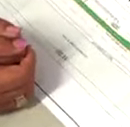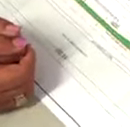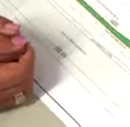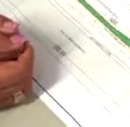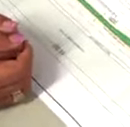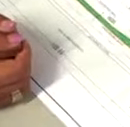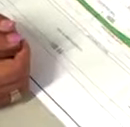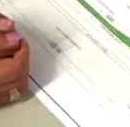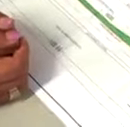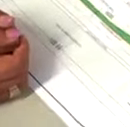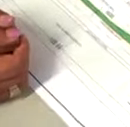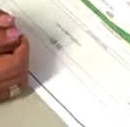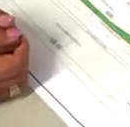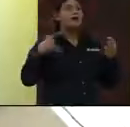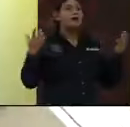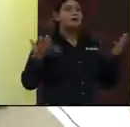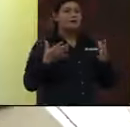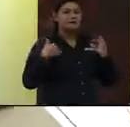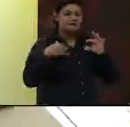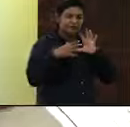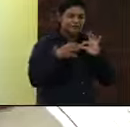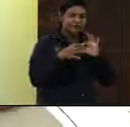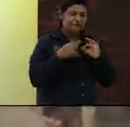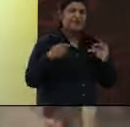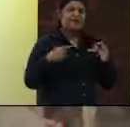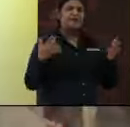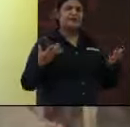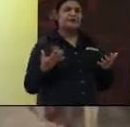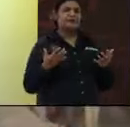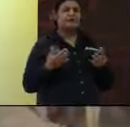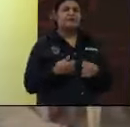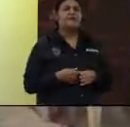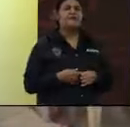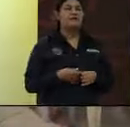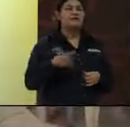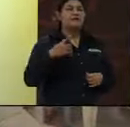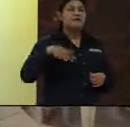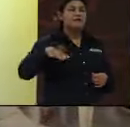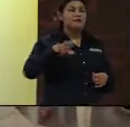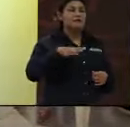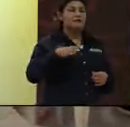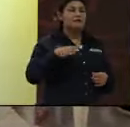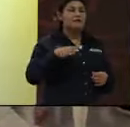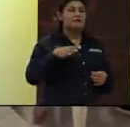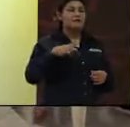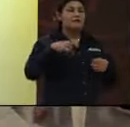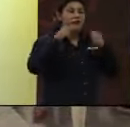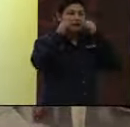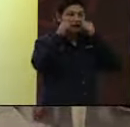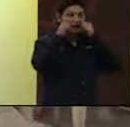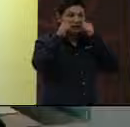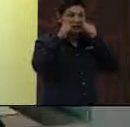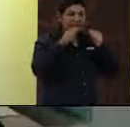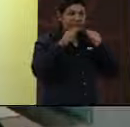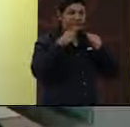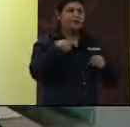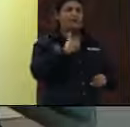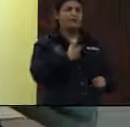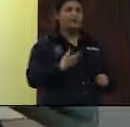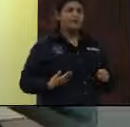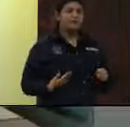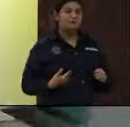explicando, miren, las acciones ahí directamente en el ejido, y pues los ejidatarios están siendo atendidos directamente por su